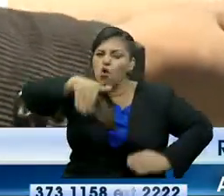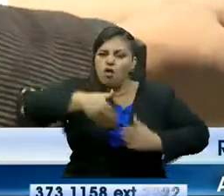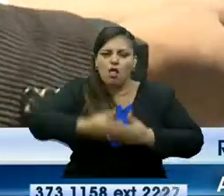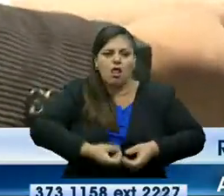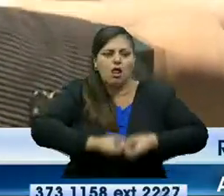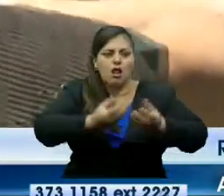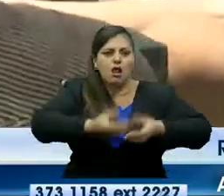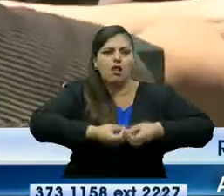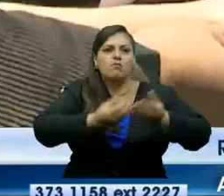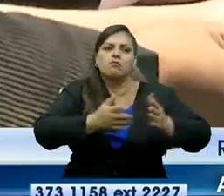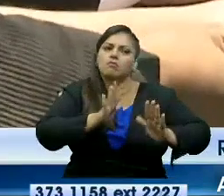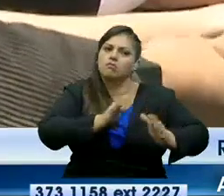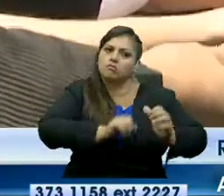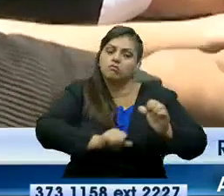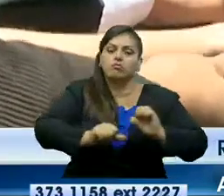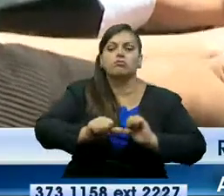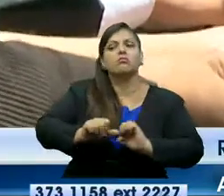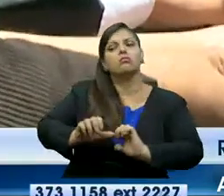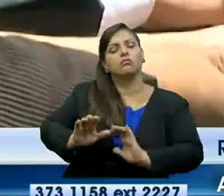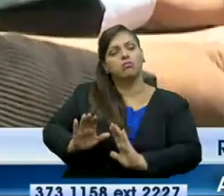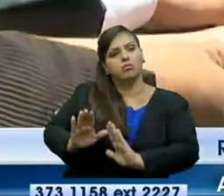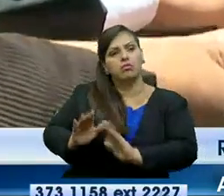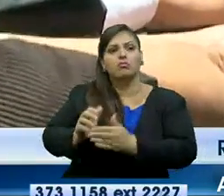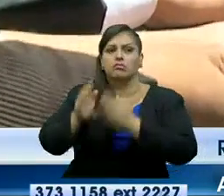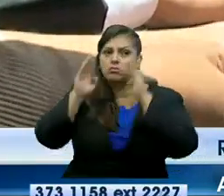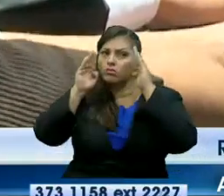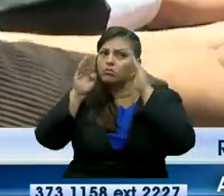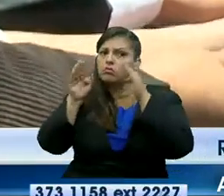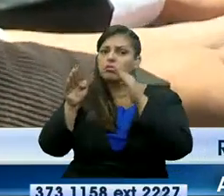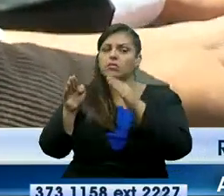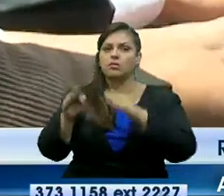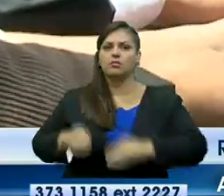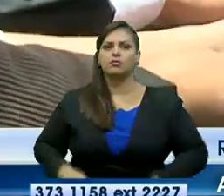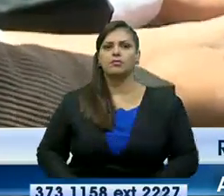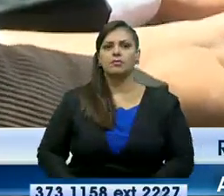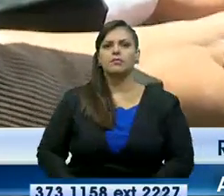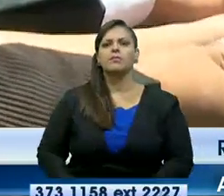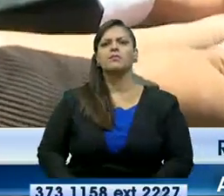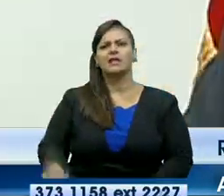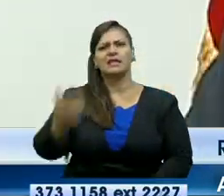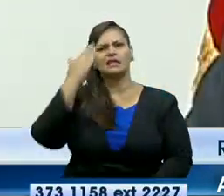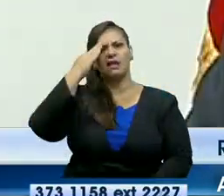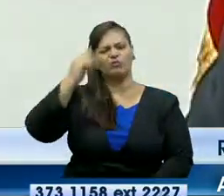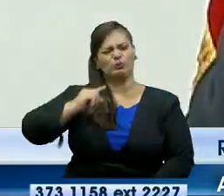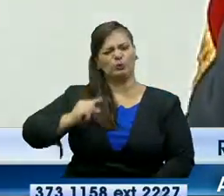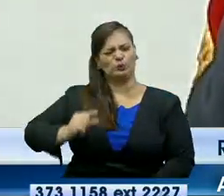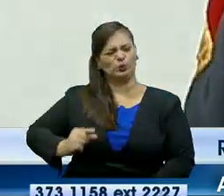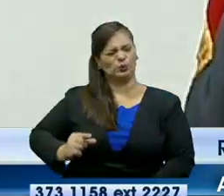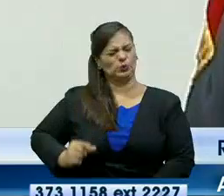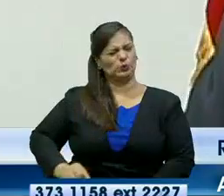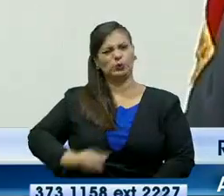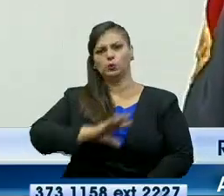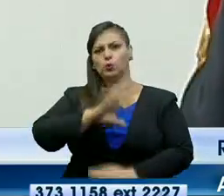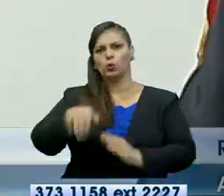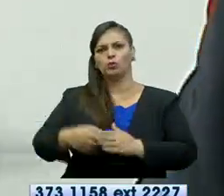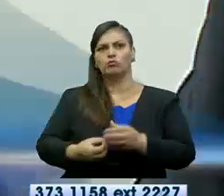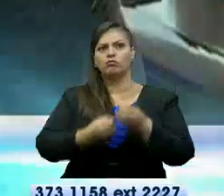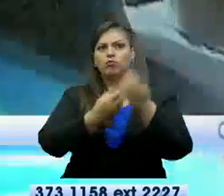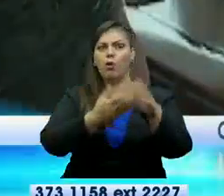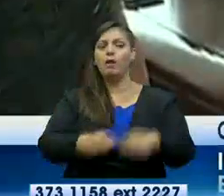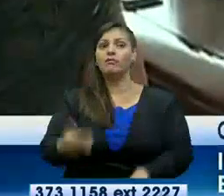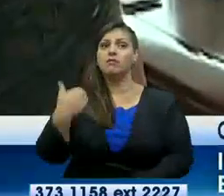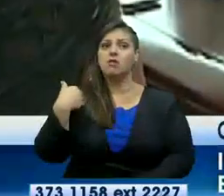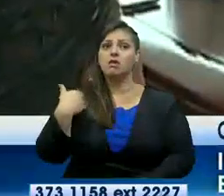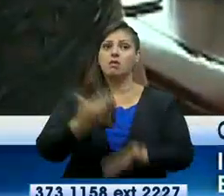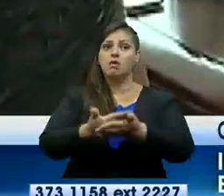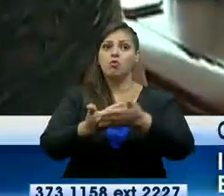Orgánico Integral Penal. ¿En qué? Vamos a hacer una cooperación general de todo lo que conoce el ingeniero Pareja. Que Pareja posee vasta documentación